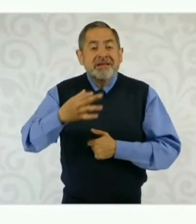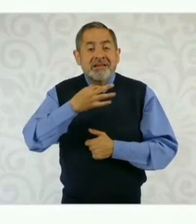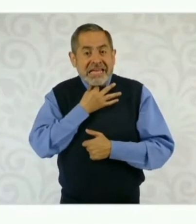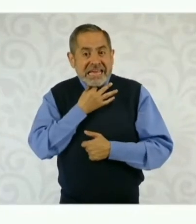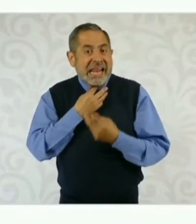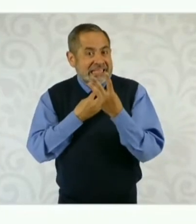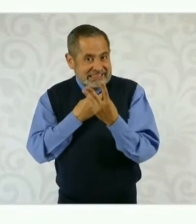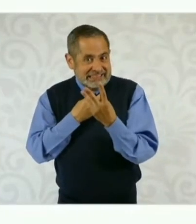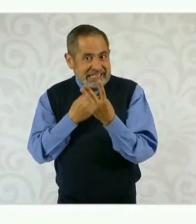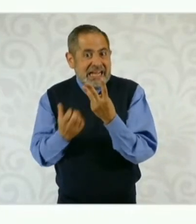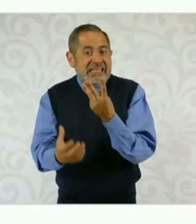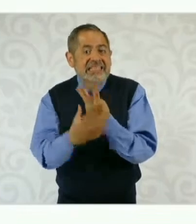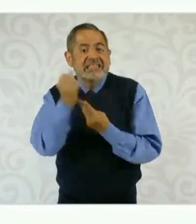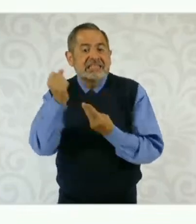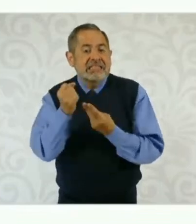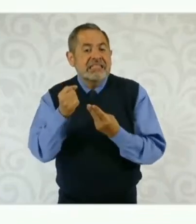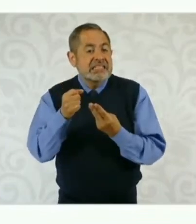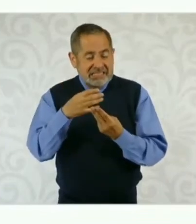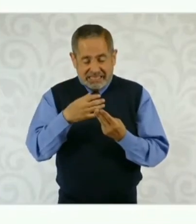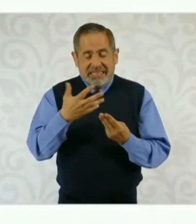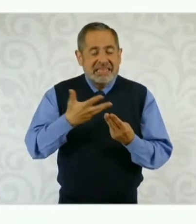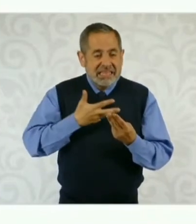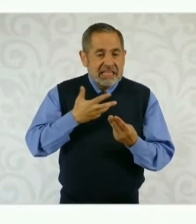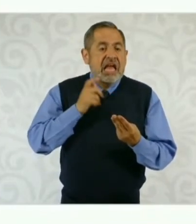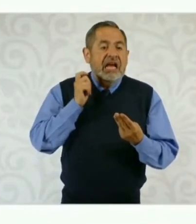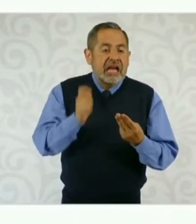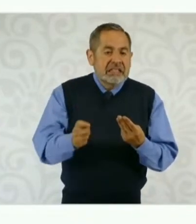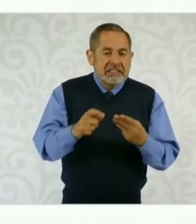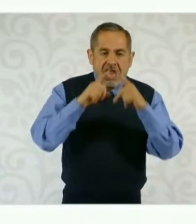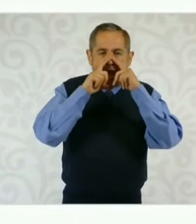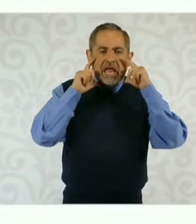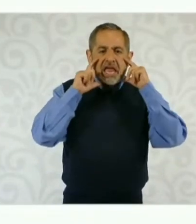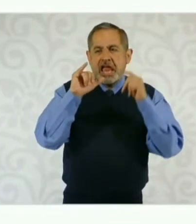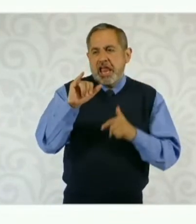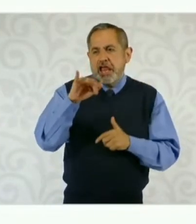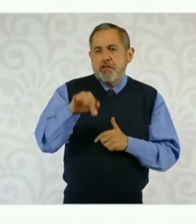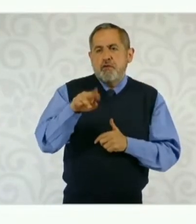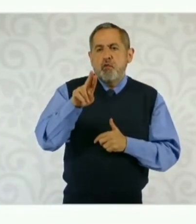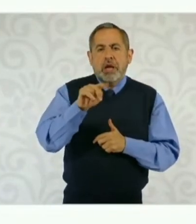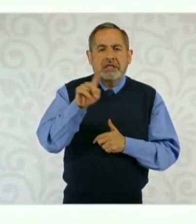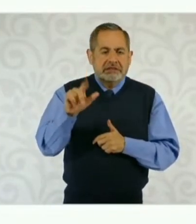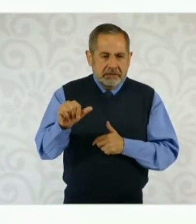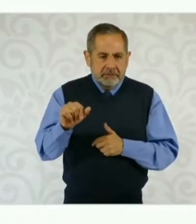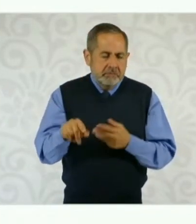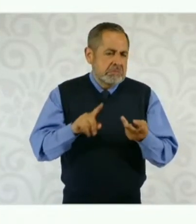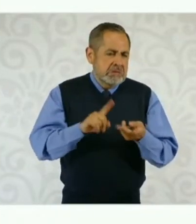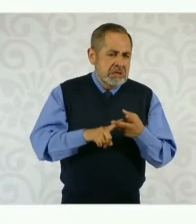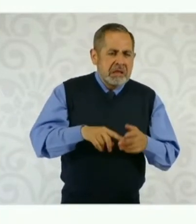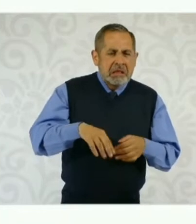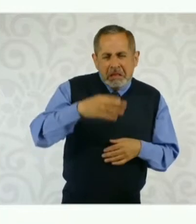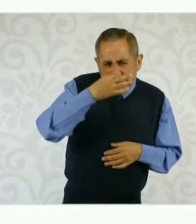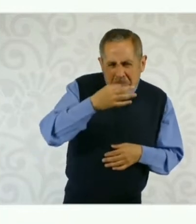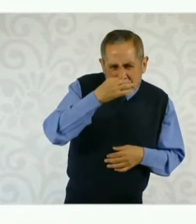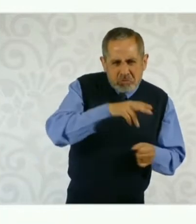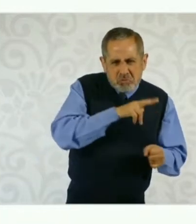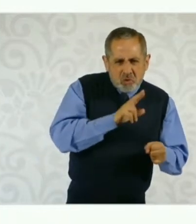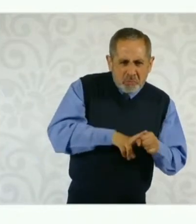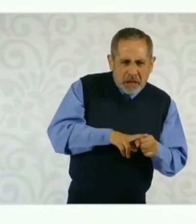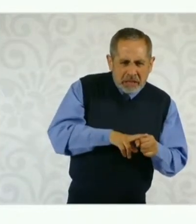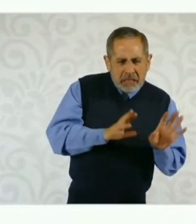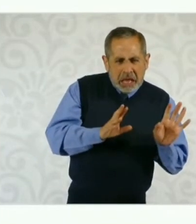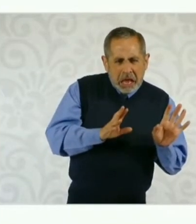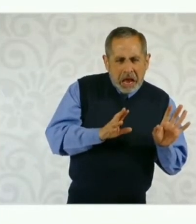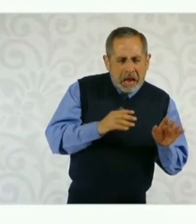tres cosas, es el paciente que tiene influenza. Y el que tiene resfriado común también